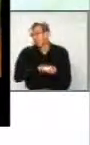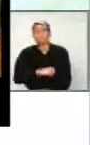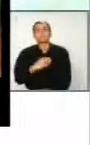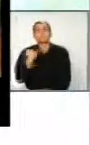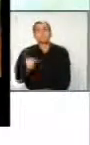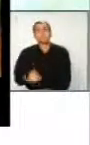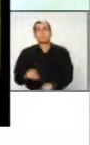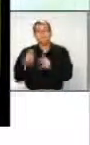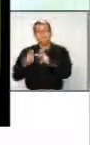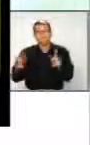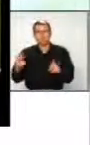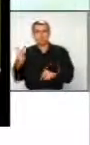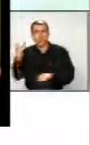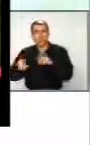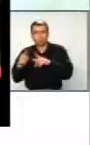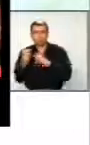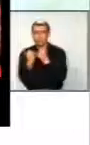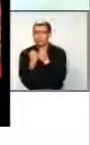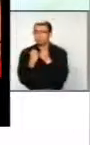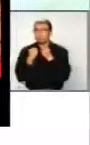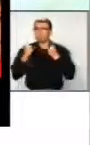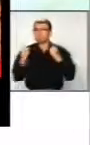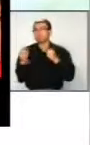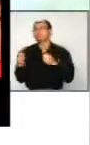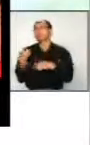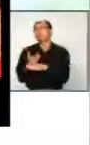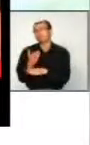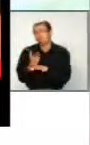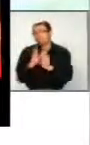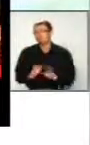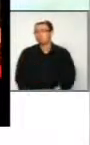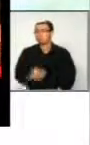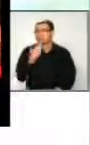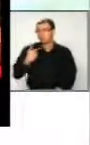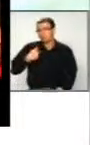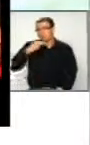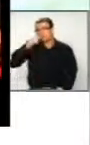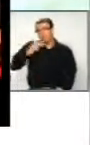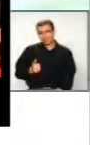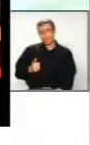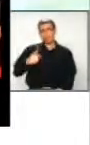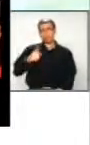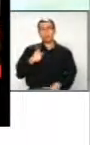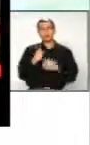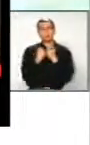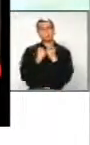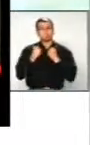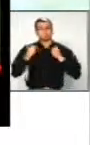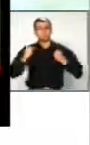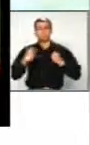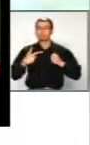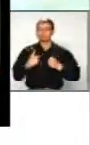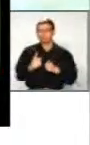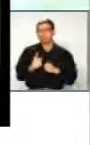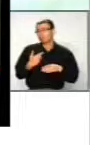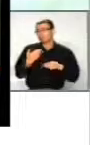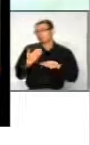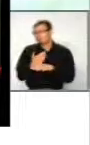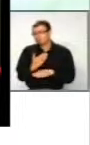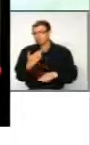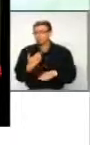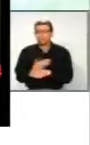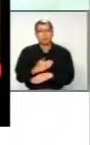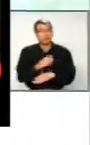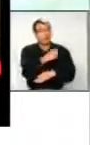una estructura más gruesa. Yo recuerdo en la juventud mía, yo sufrí bastante, porque mis compañeras y mis amigas todas